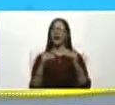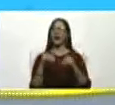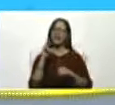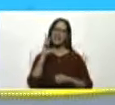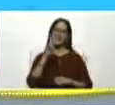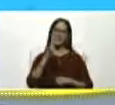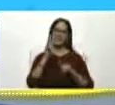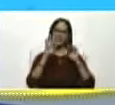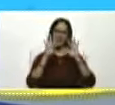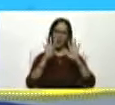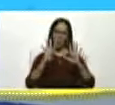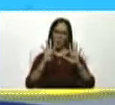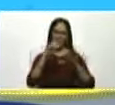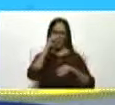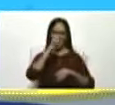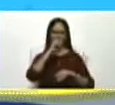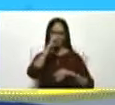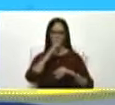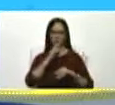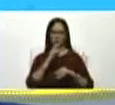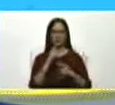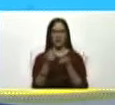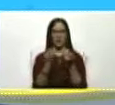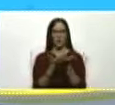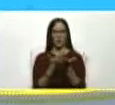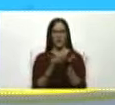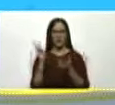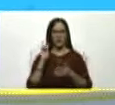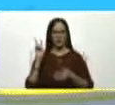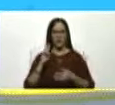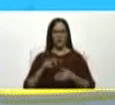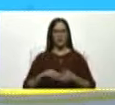39 años de economía venezolana.